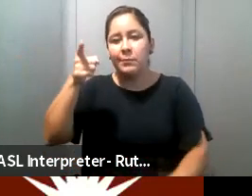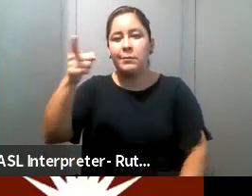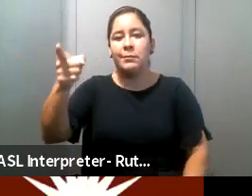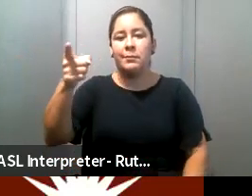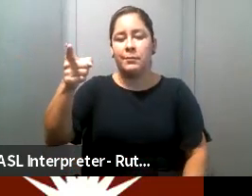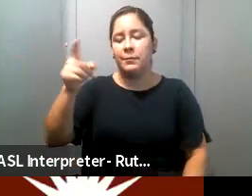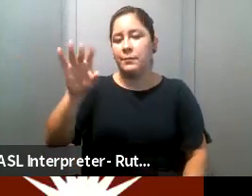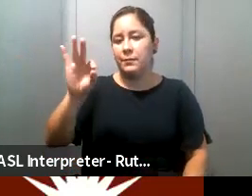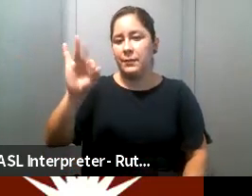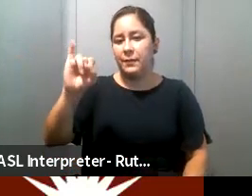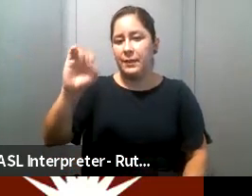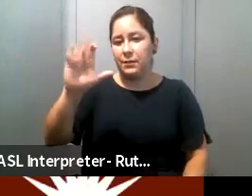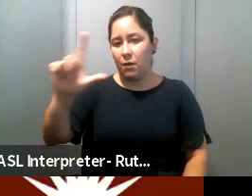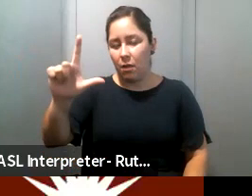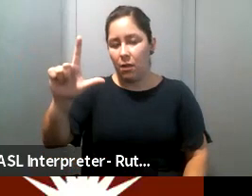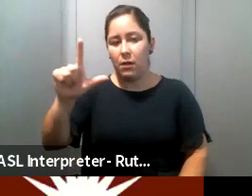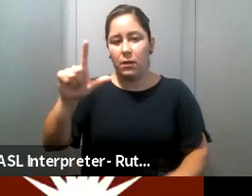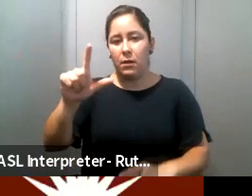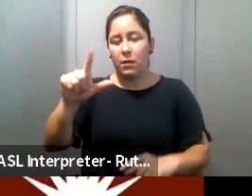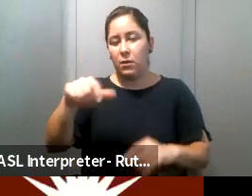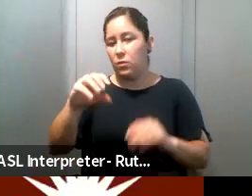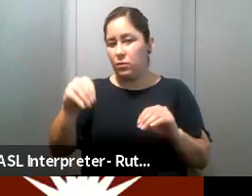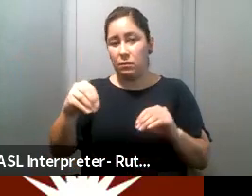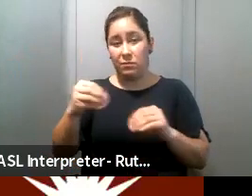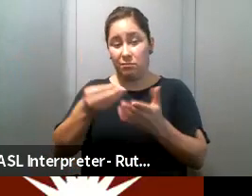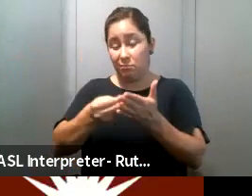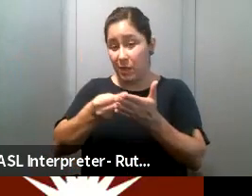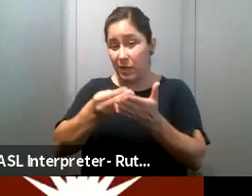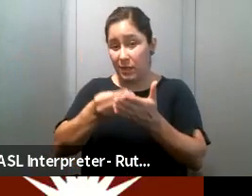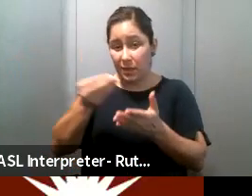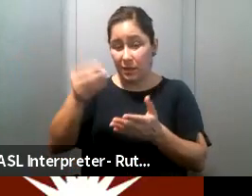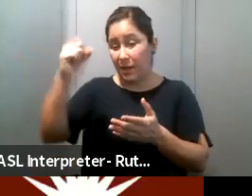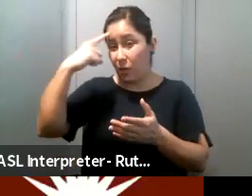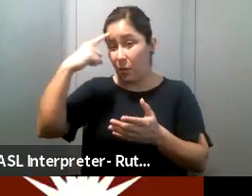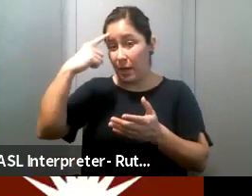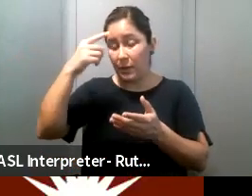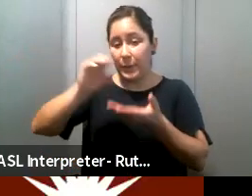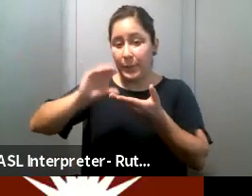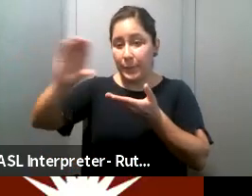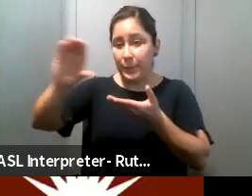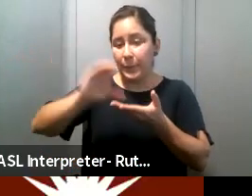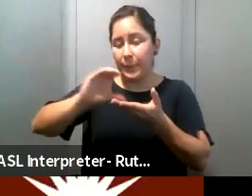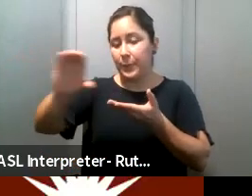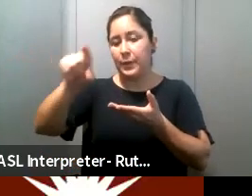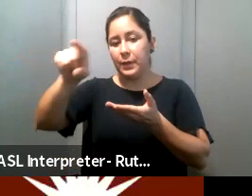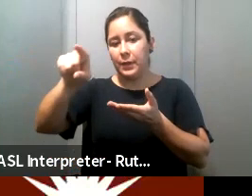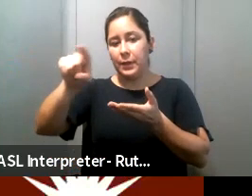financie más dinero a estos centros, tomando en cuenta que si se va a financiar, se tiene que